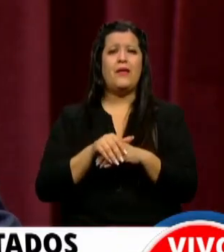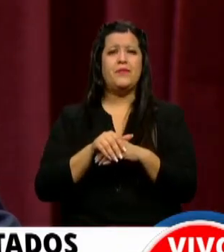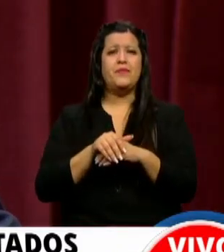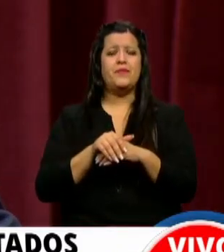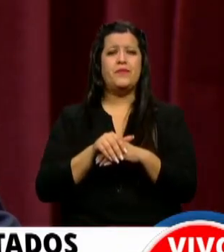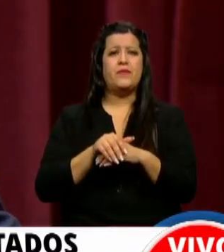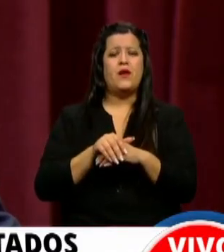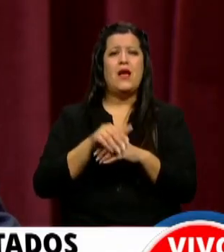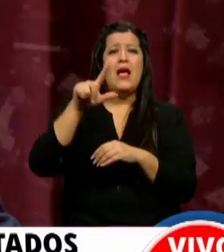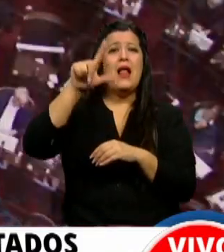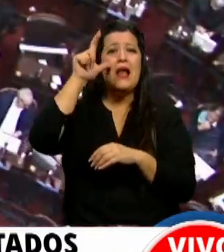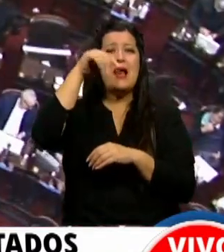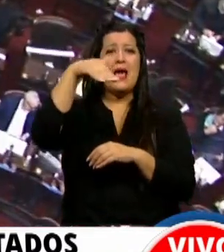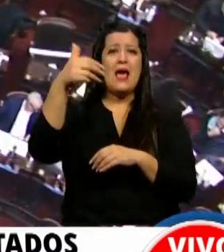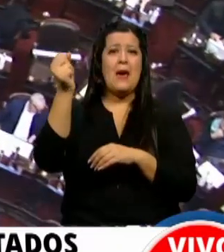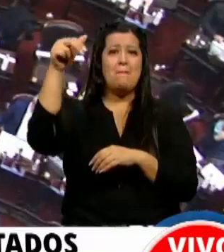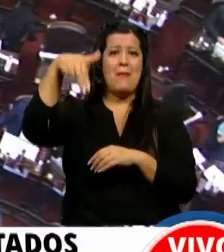Diputada María Lucila Lehmann.